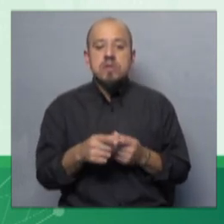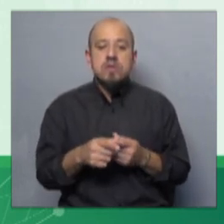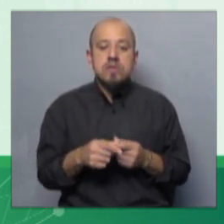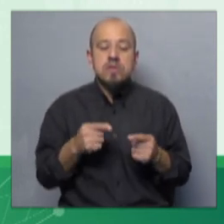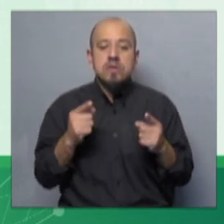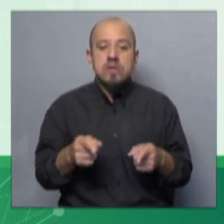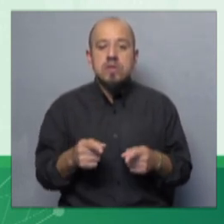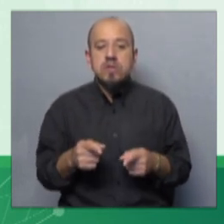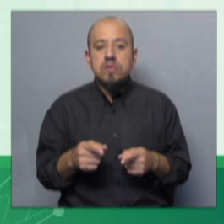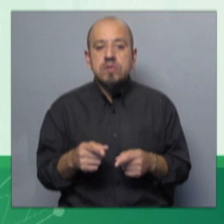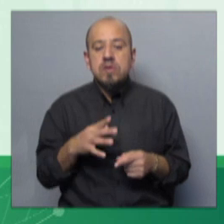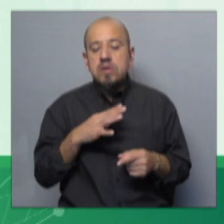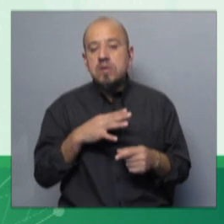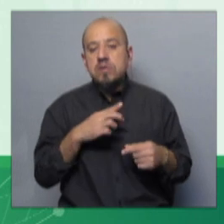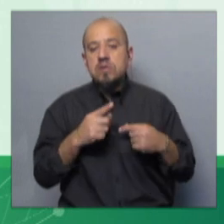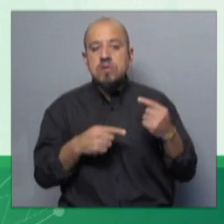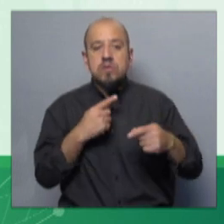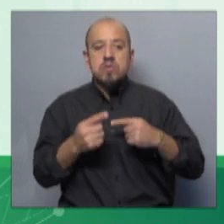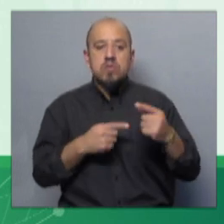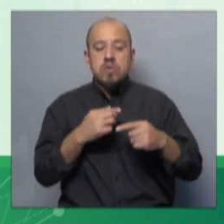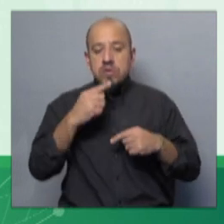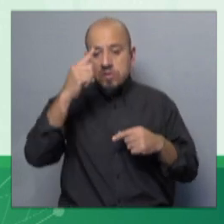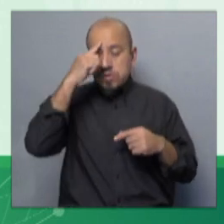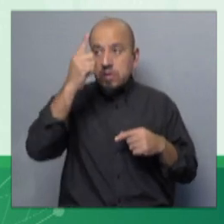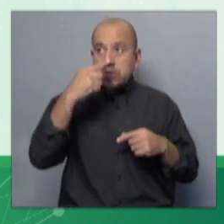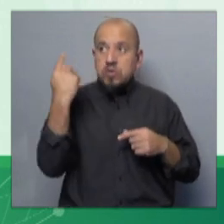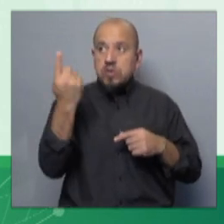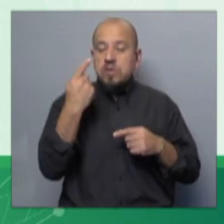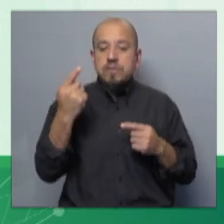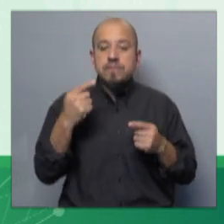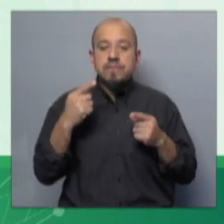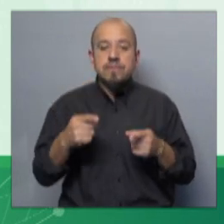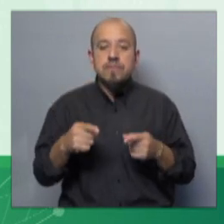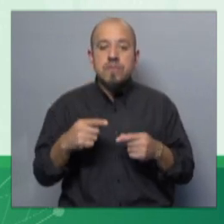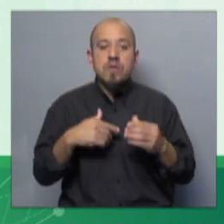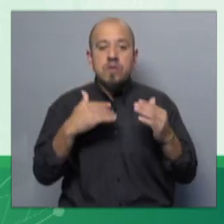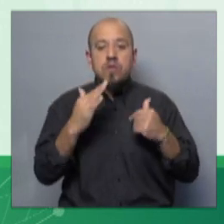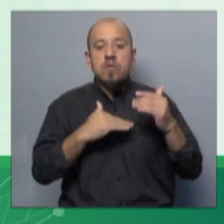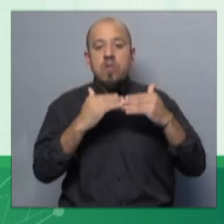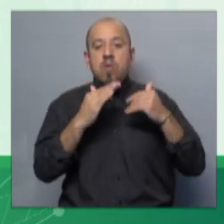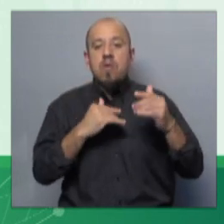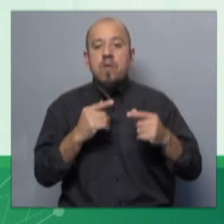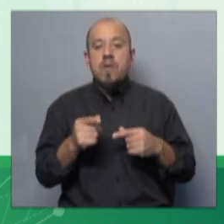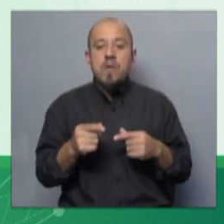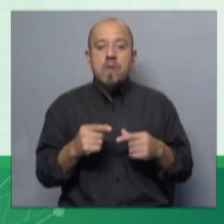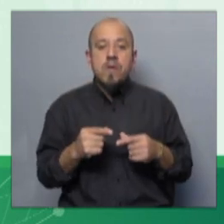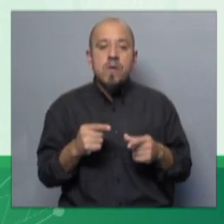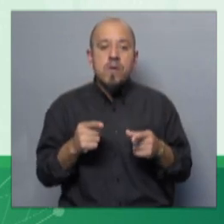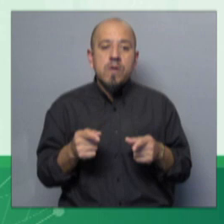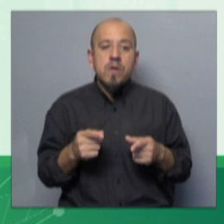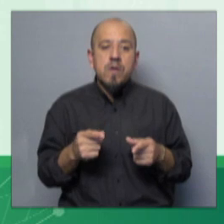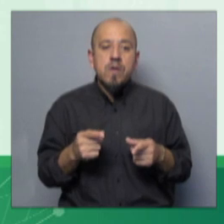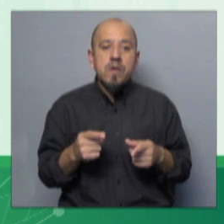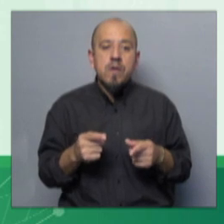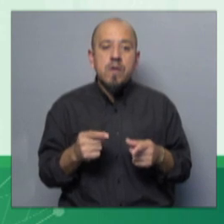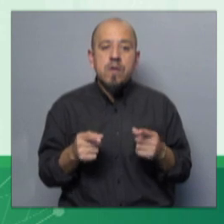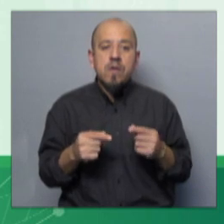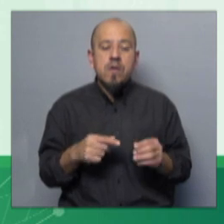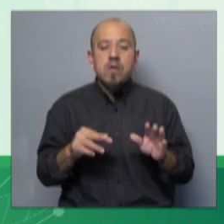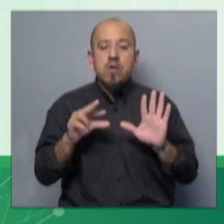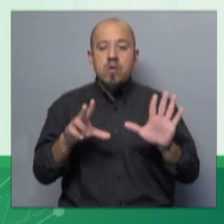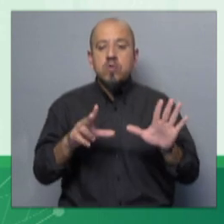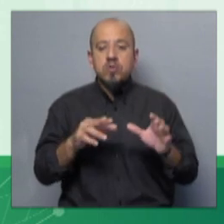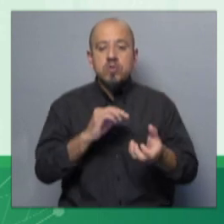estas plazas deberían seguir los los estándares internacionales de construcción de estas plazas lo que requeriría unas 8